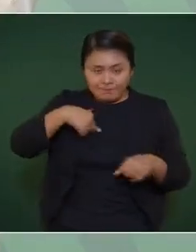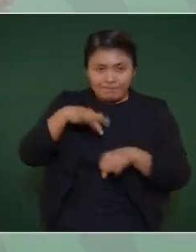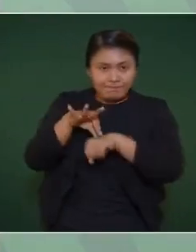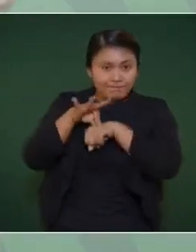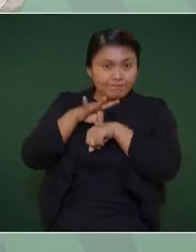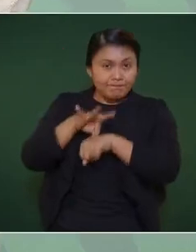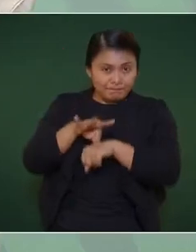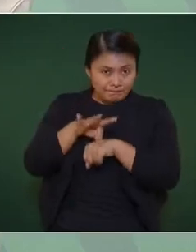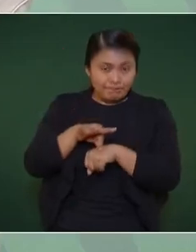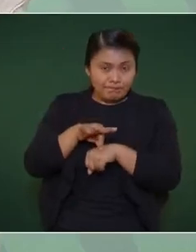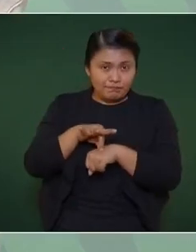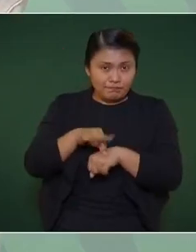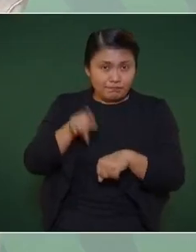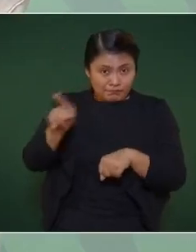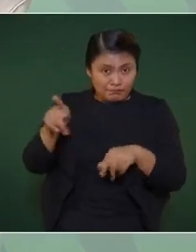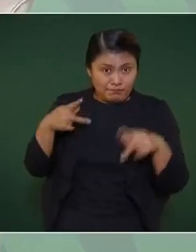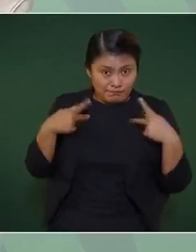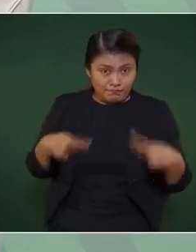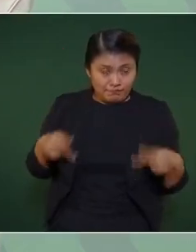esa